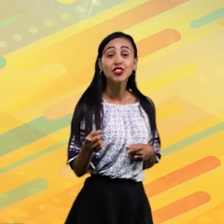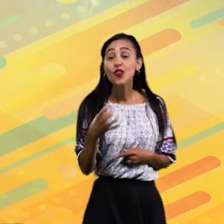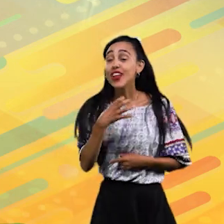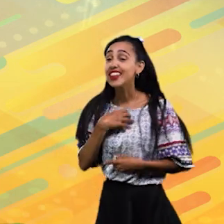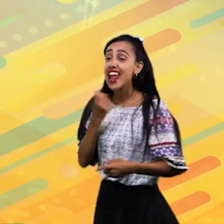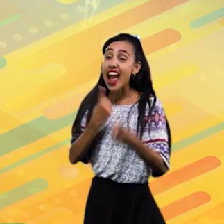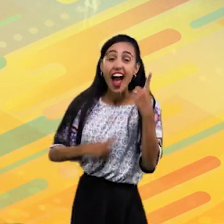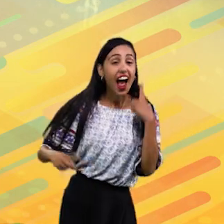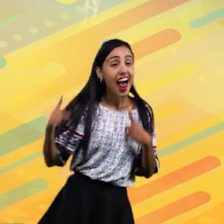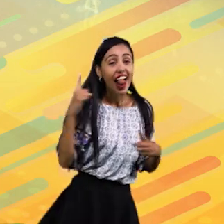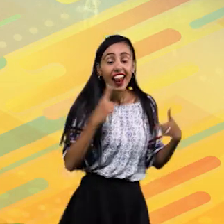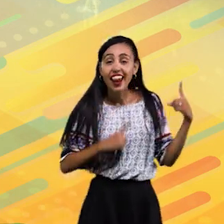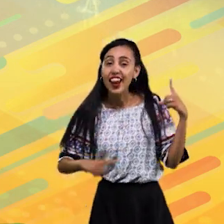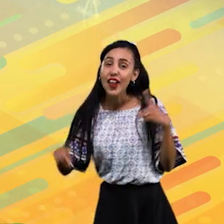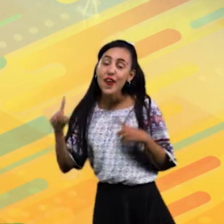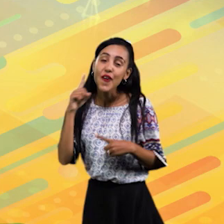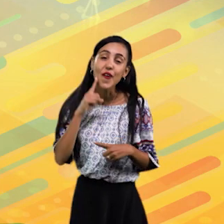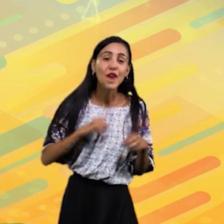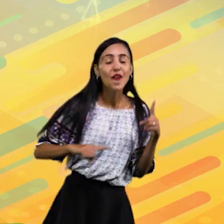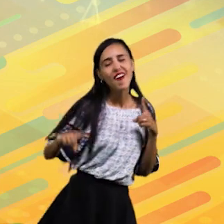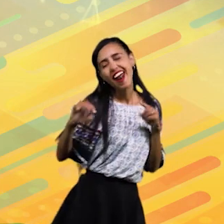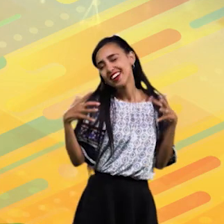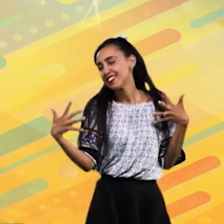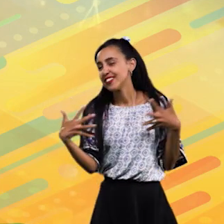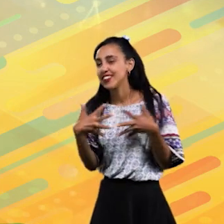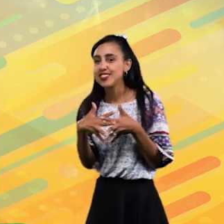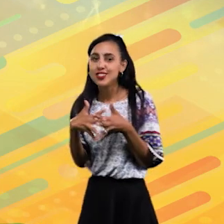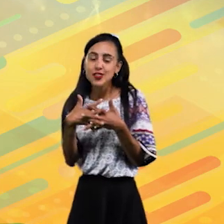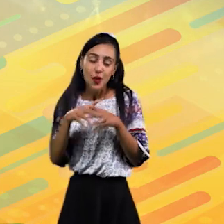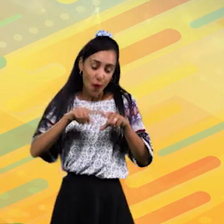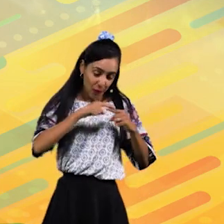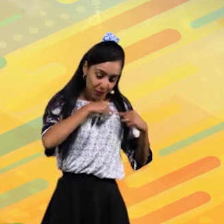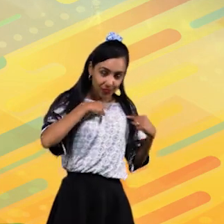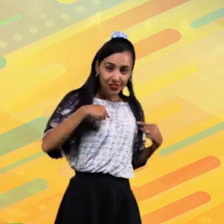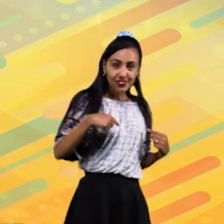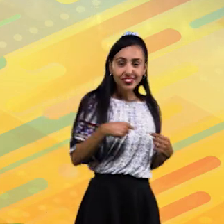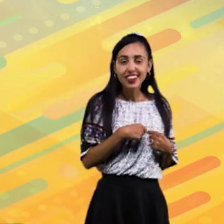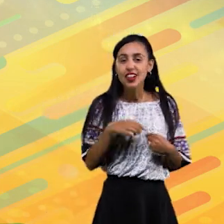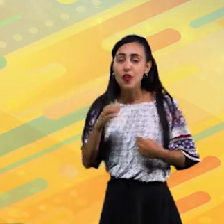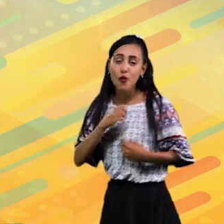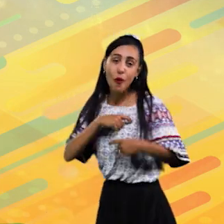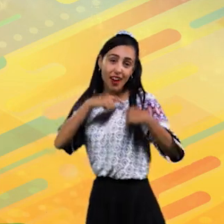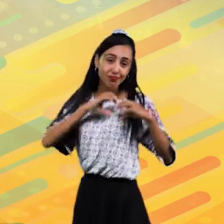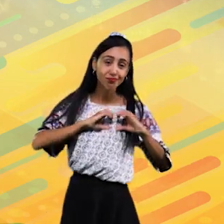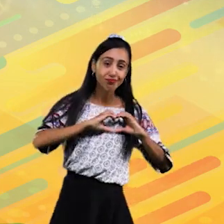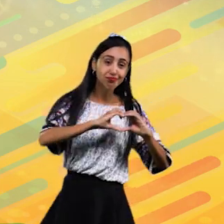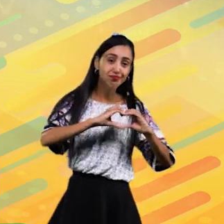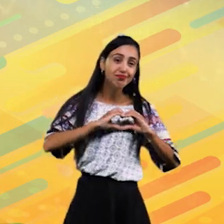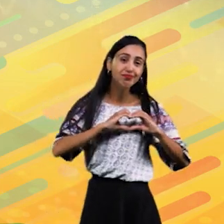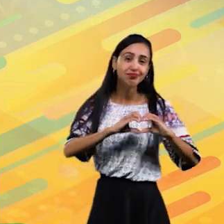Tienes algo que ver con mi corazón despierto, que late al